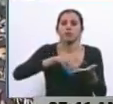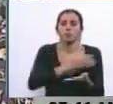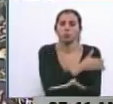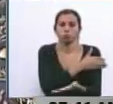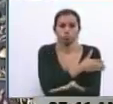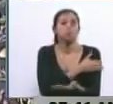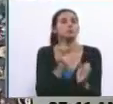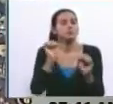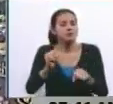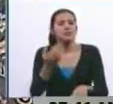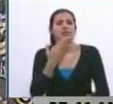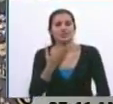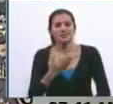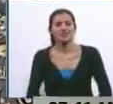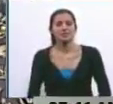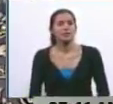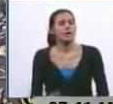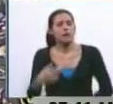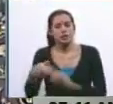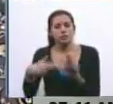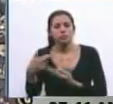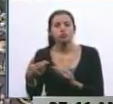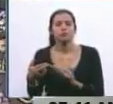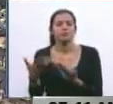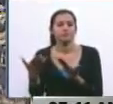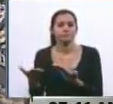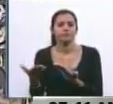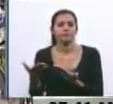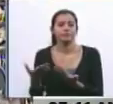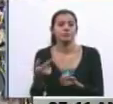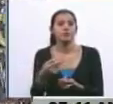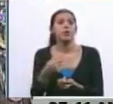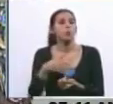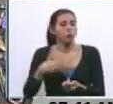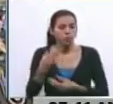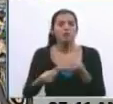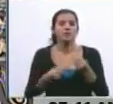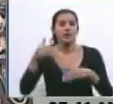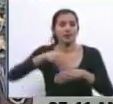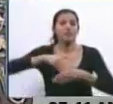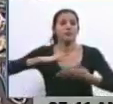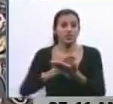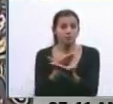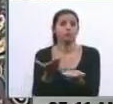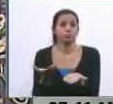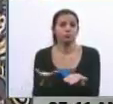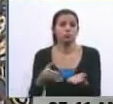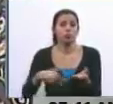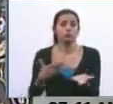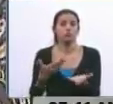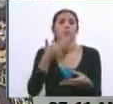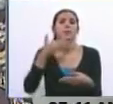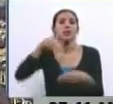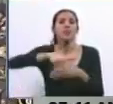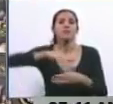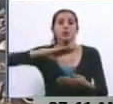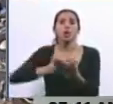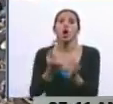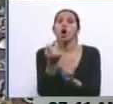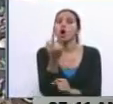Así es, gracias a la revolución, Verónica, nosotros tenemos la posibilidad de hacer referenda. Y hemos realizado